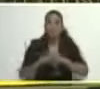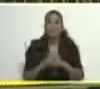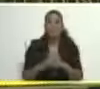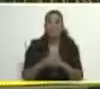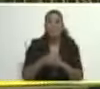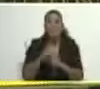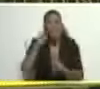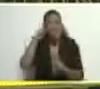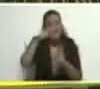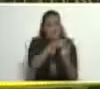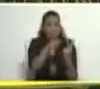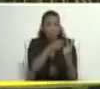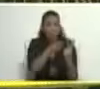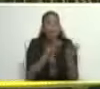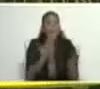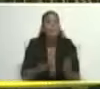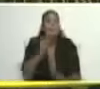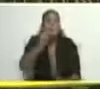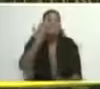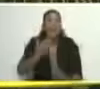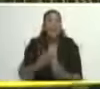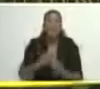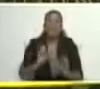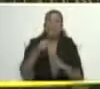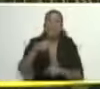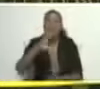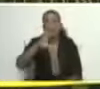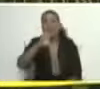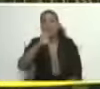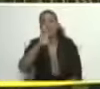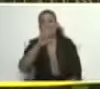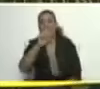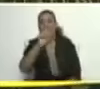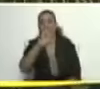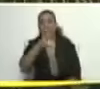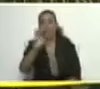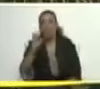y eran los proponentes principales de CELAC.